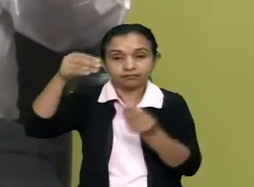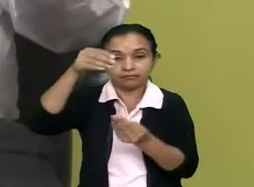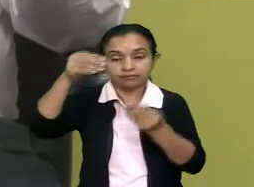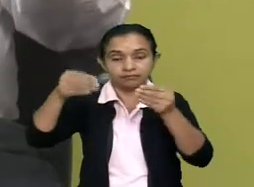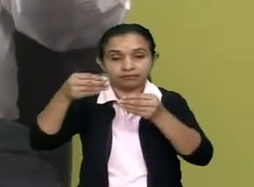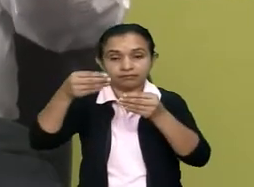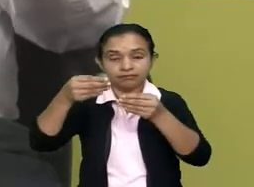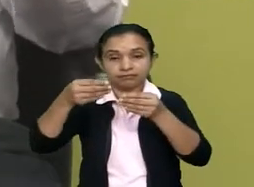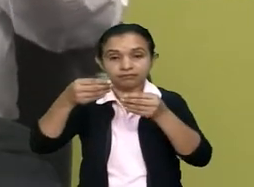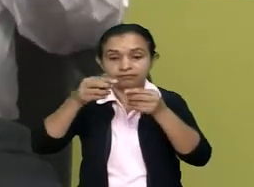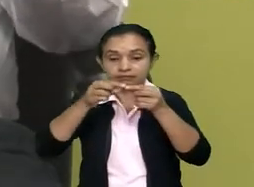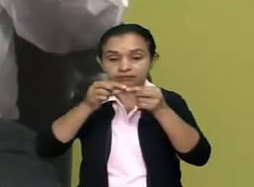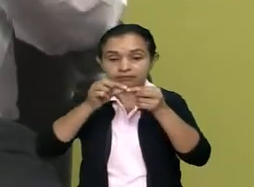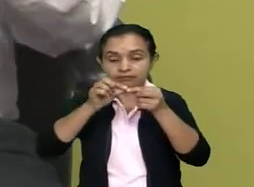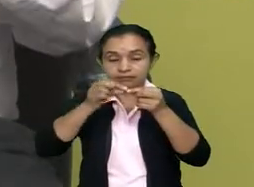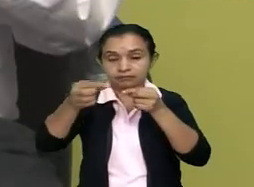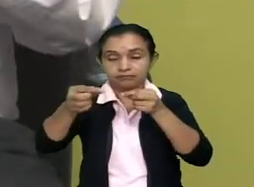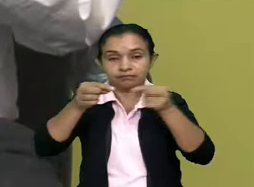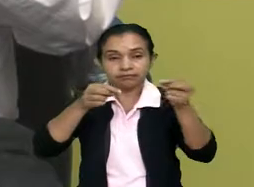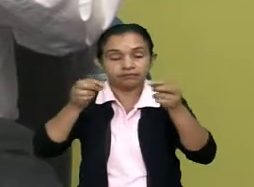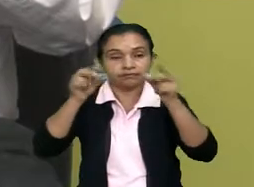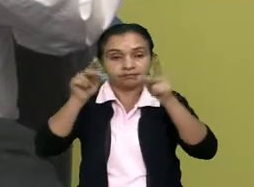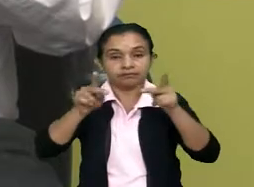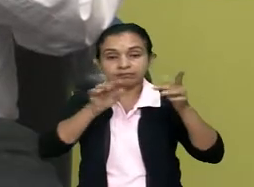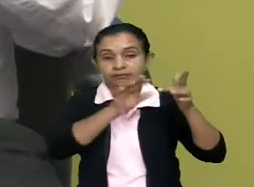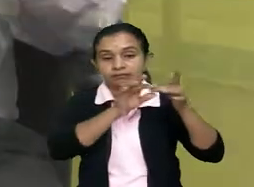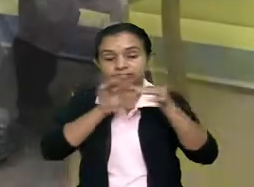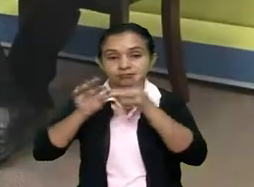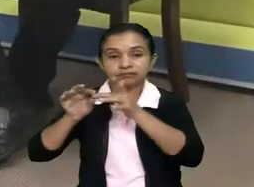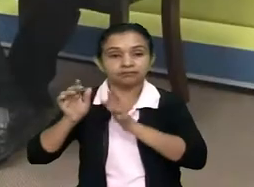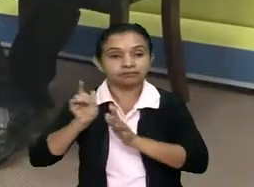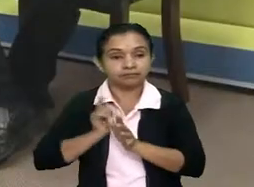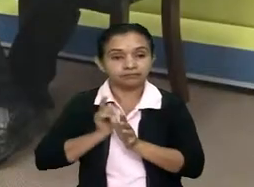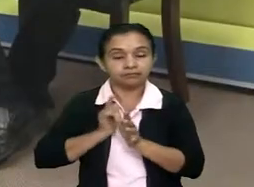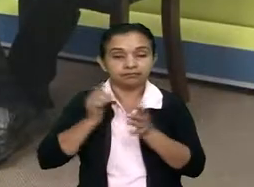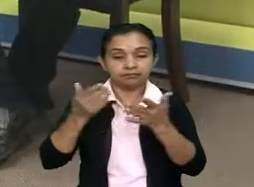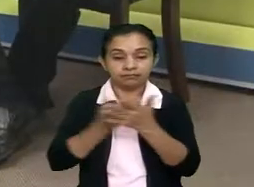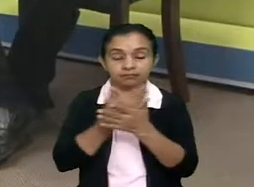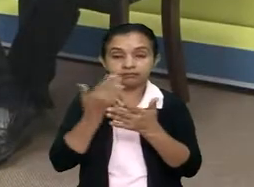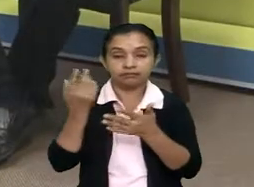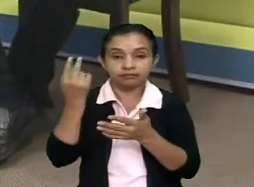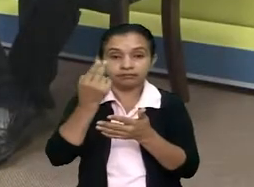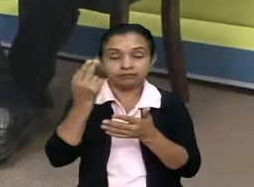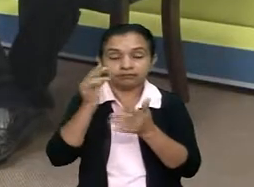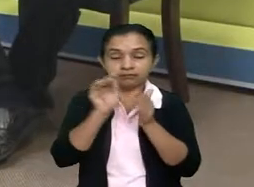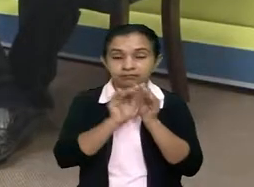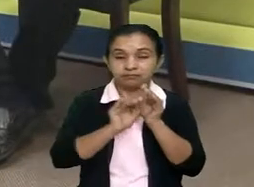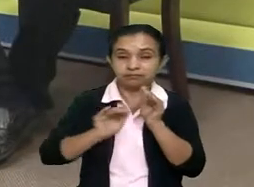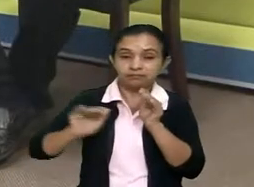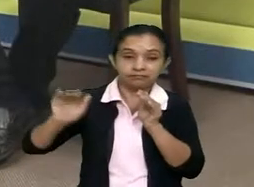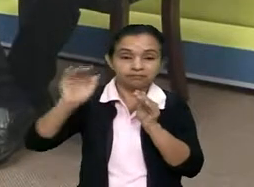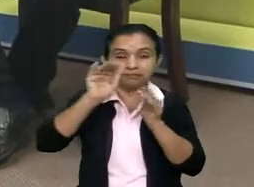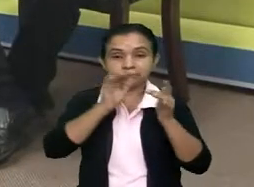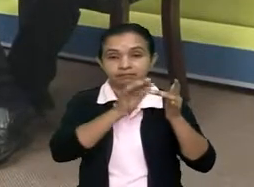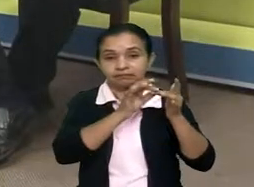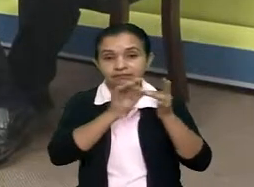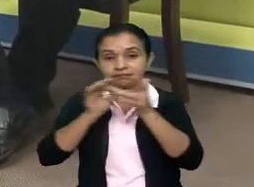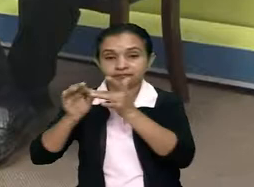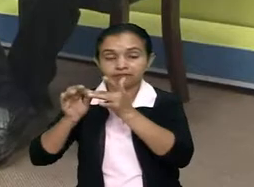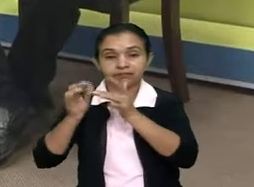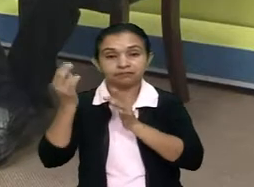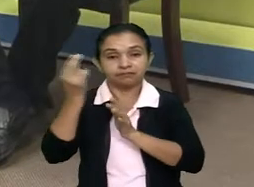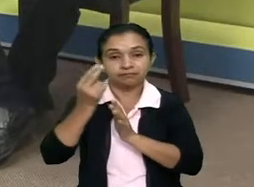la fracción aparte tenemos personal especializado para eso ya requiere una tecnología más de una mayor tecnología